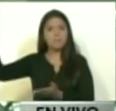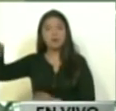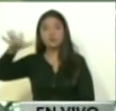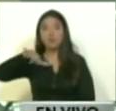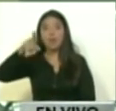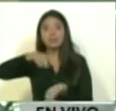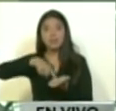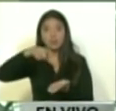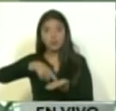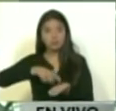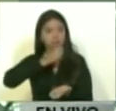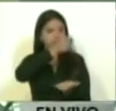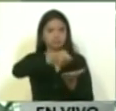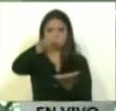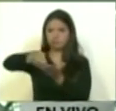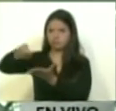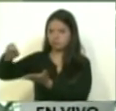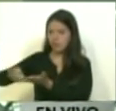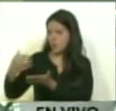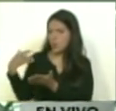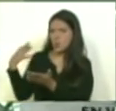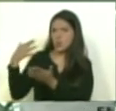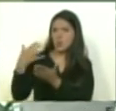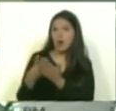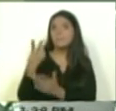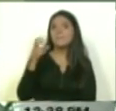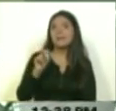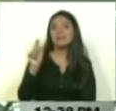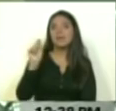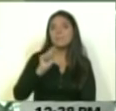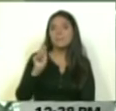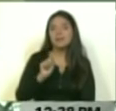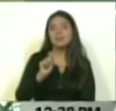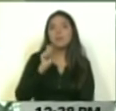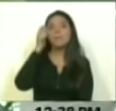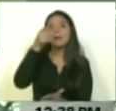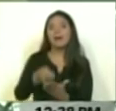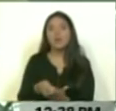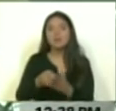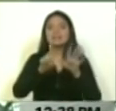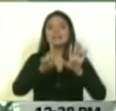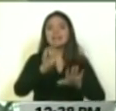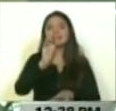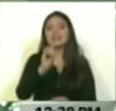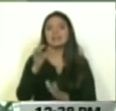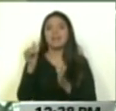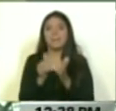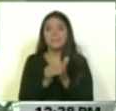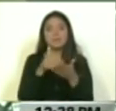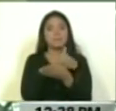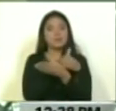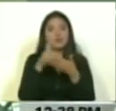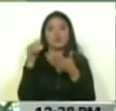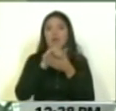En los últimos 20 meses hemos pagado 60 mil millones de dólares en capital de